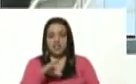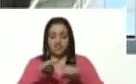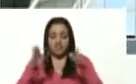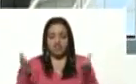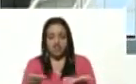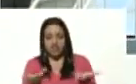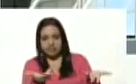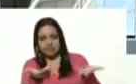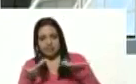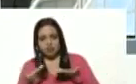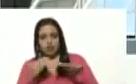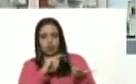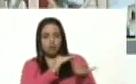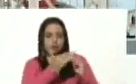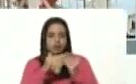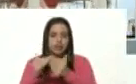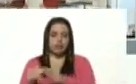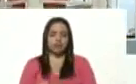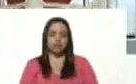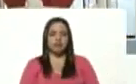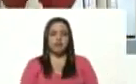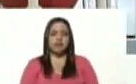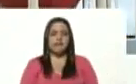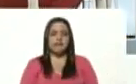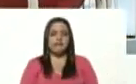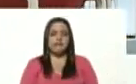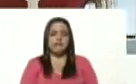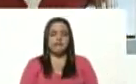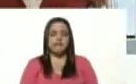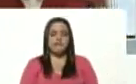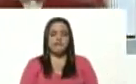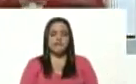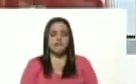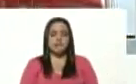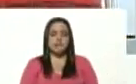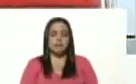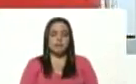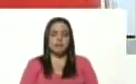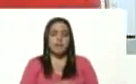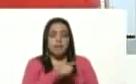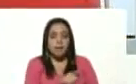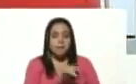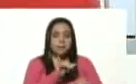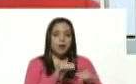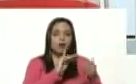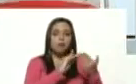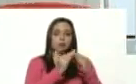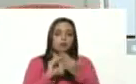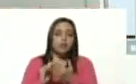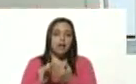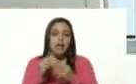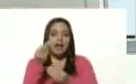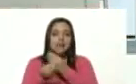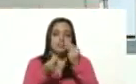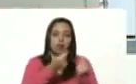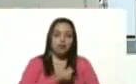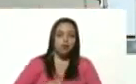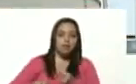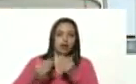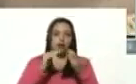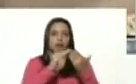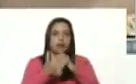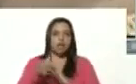directo. La comunidad es la construcción de la nueva economía comunal, de la economía